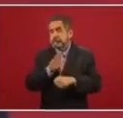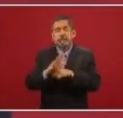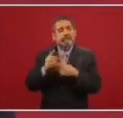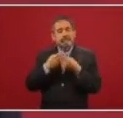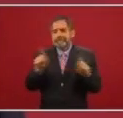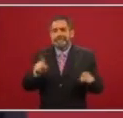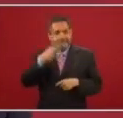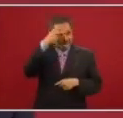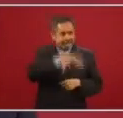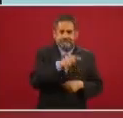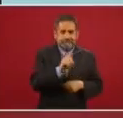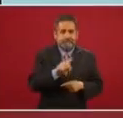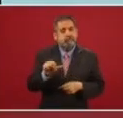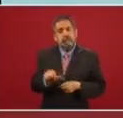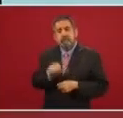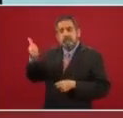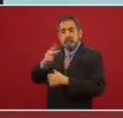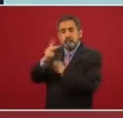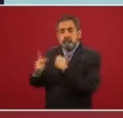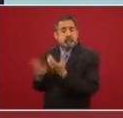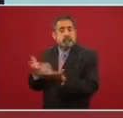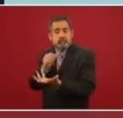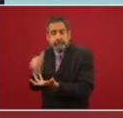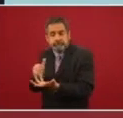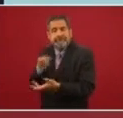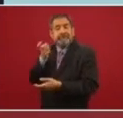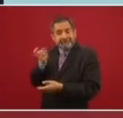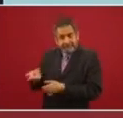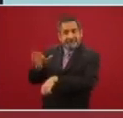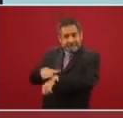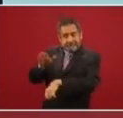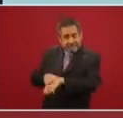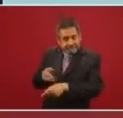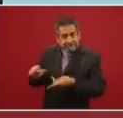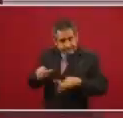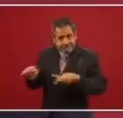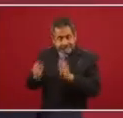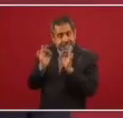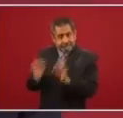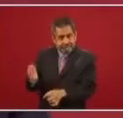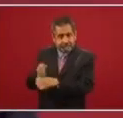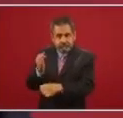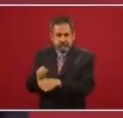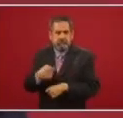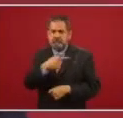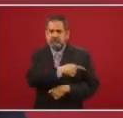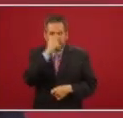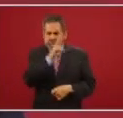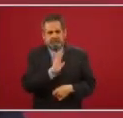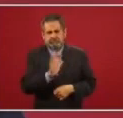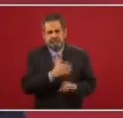diferencia de mexico no han iniciado los preparativos pues bien es el momento de actuar en el momento de